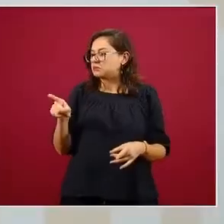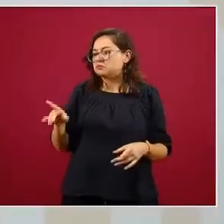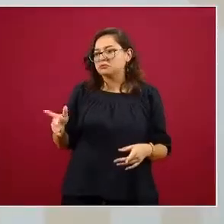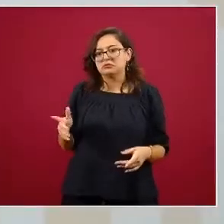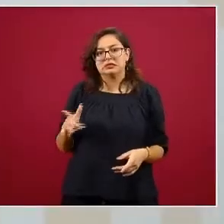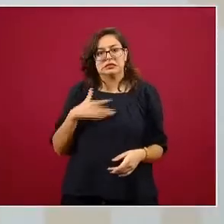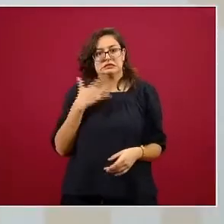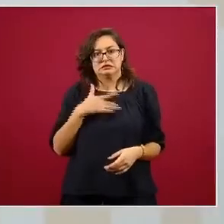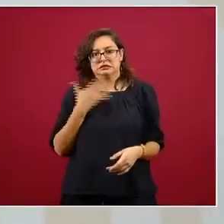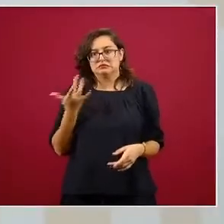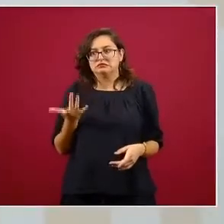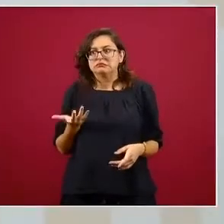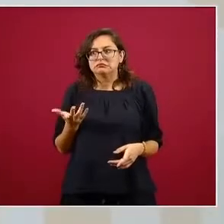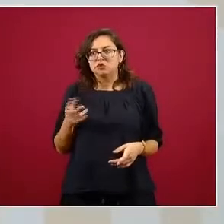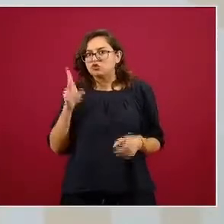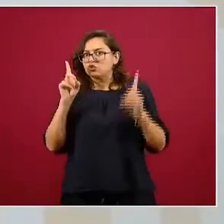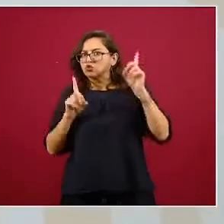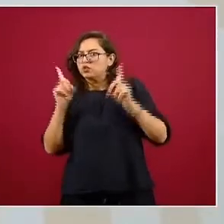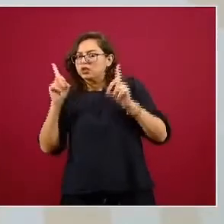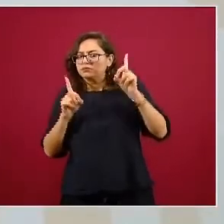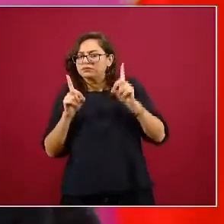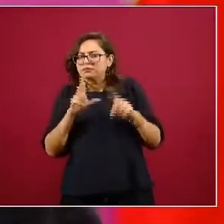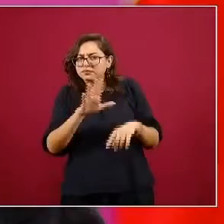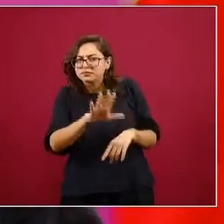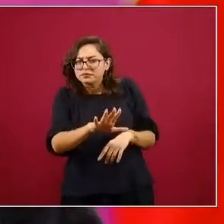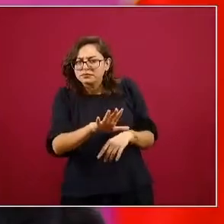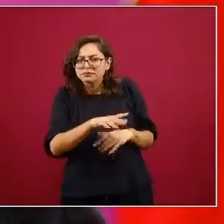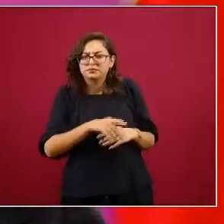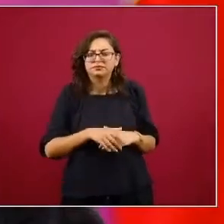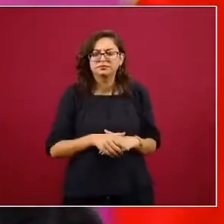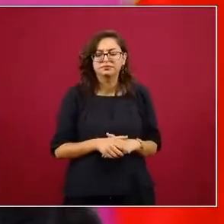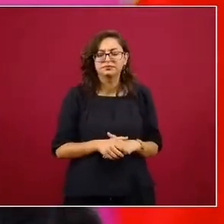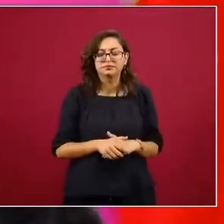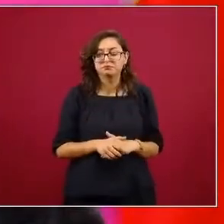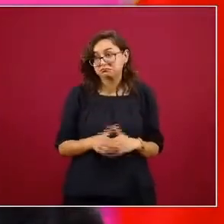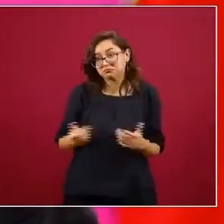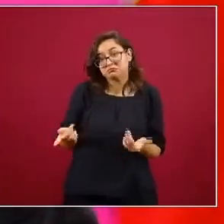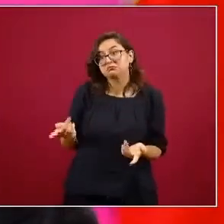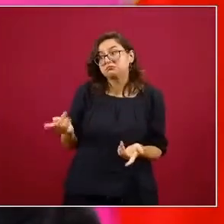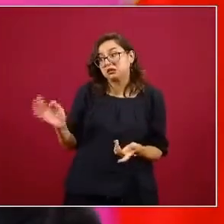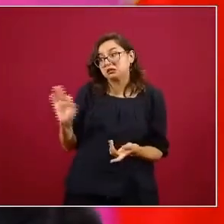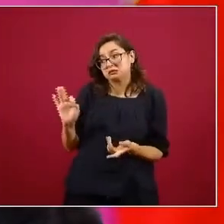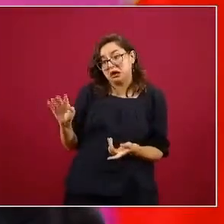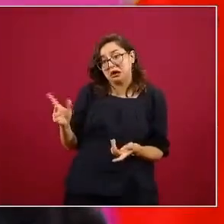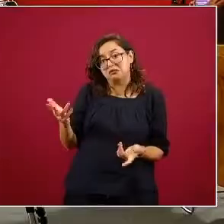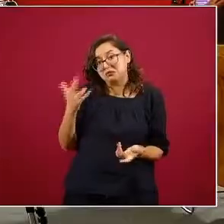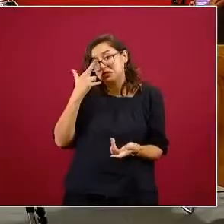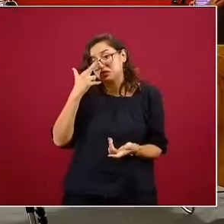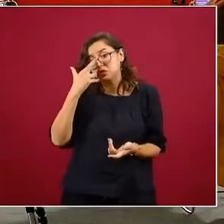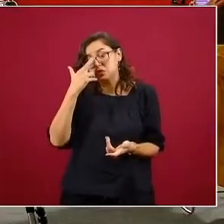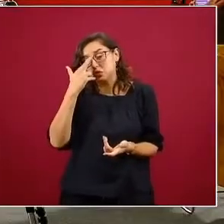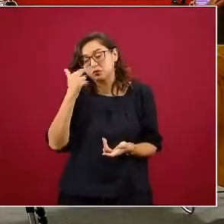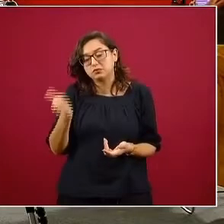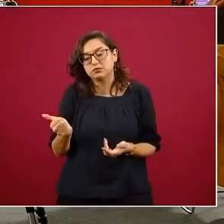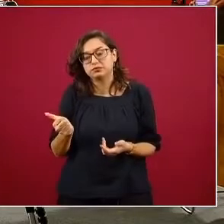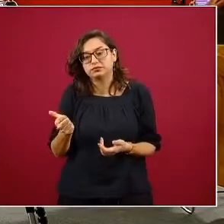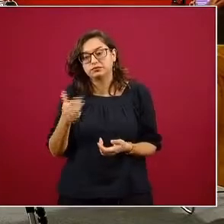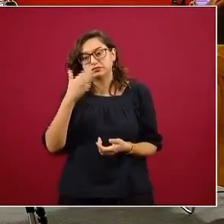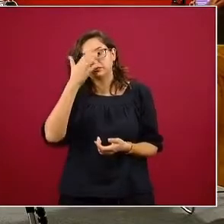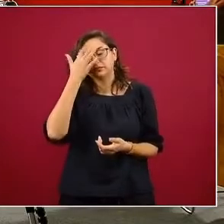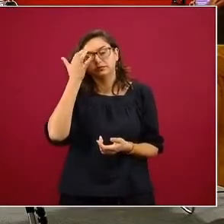legítima, que es que pudiera existir una discrepancia entre la